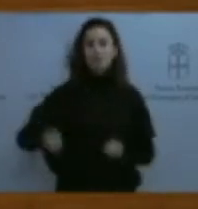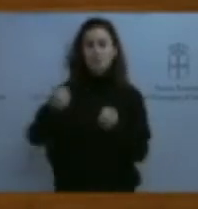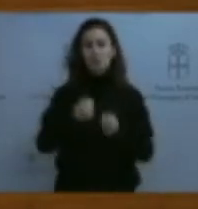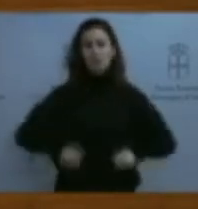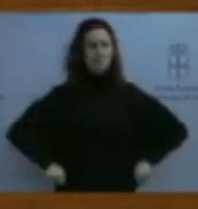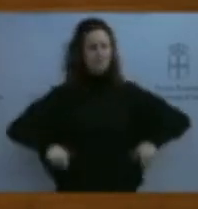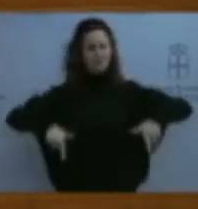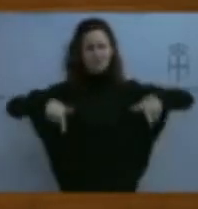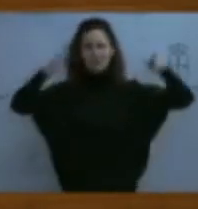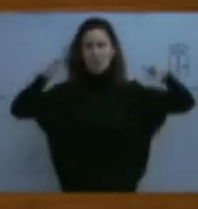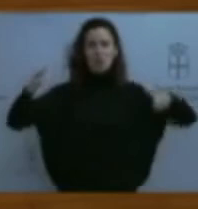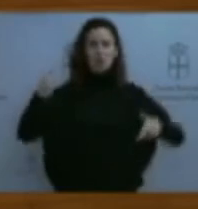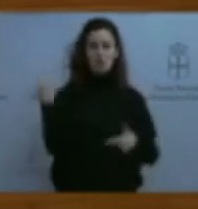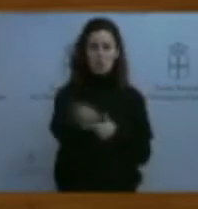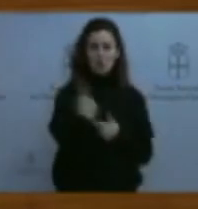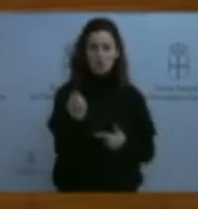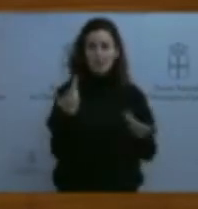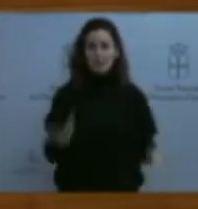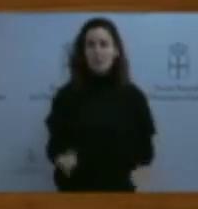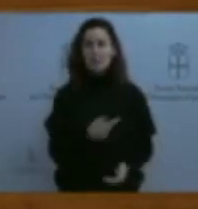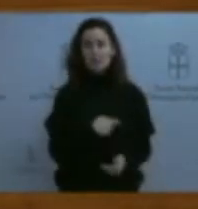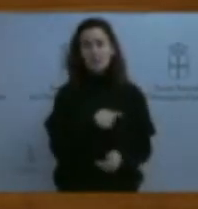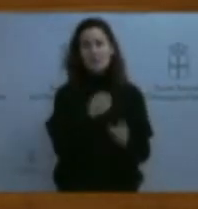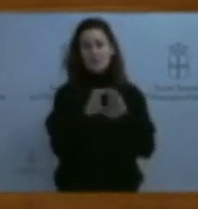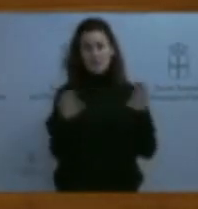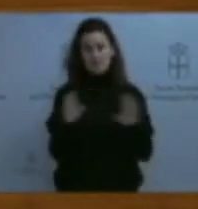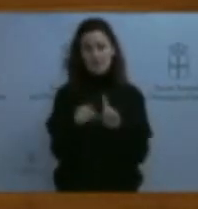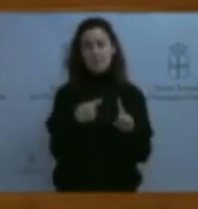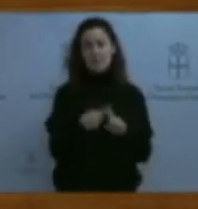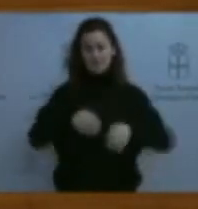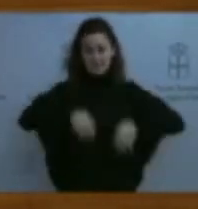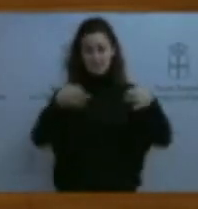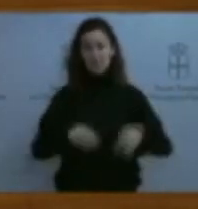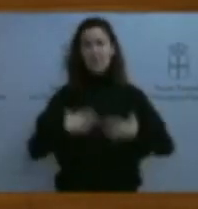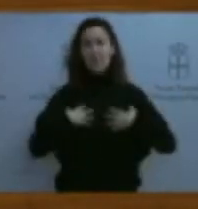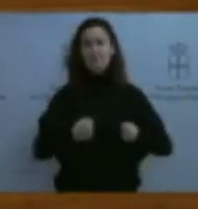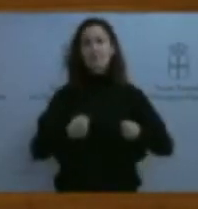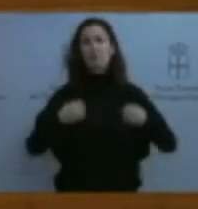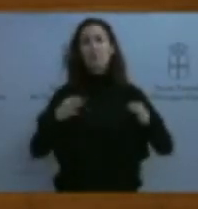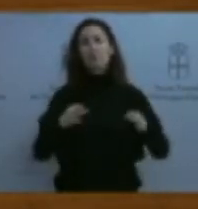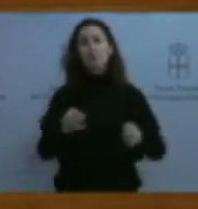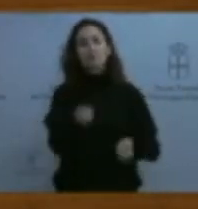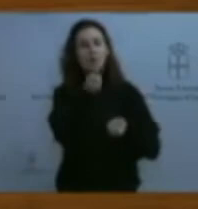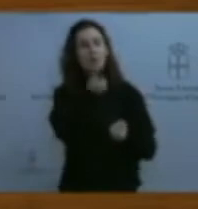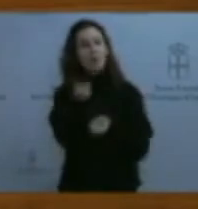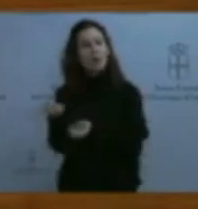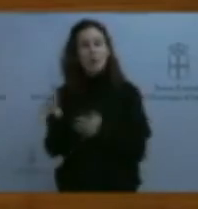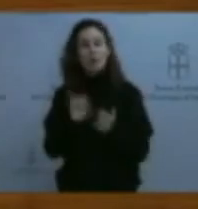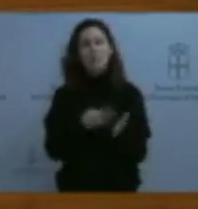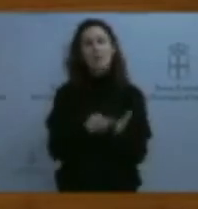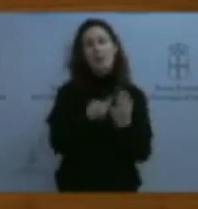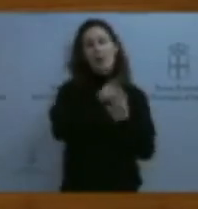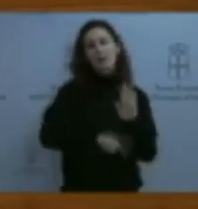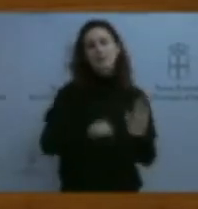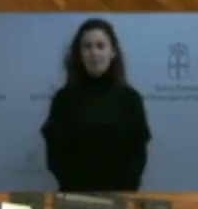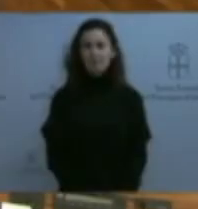edificios. Por supuesto, el comité de empresa y el Comité de Seguridad y Salud tiene información de todos los planes de autoprotección